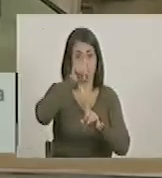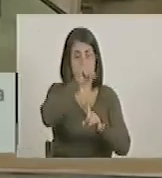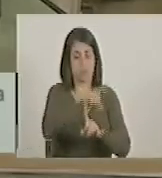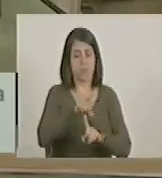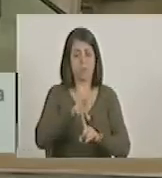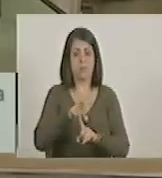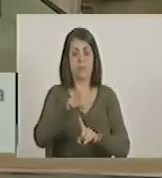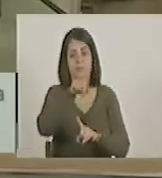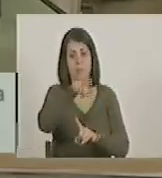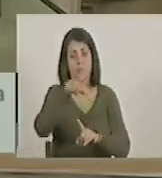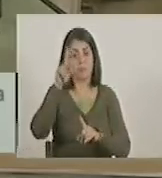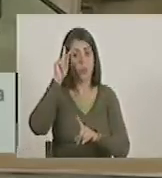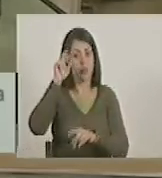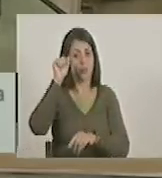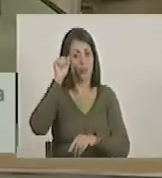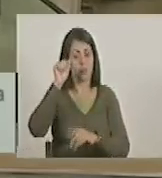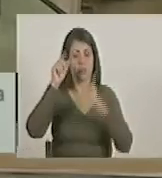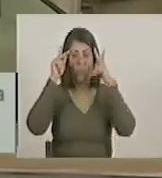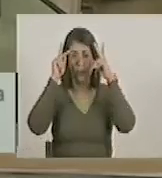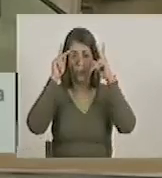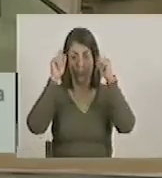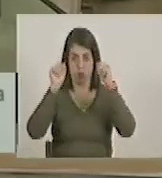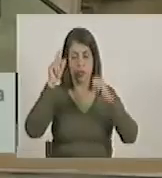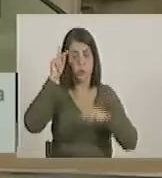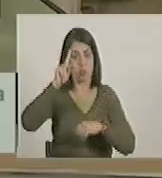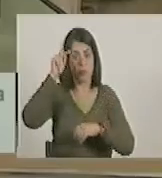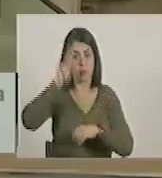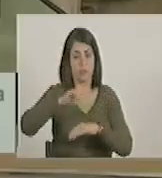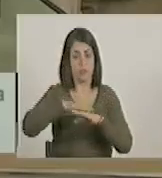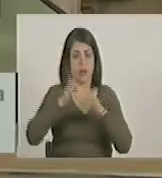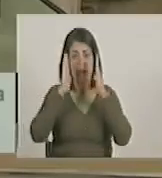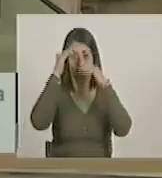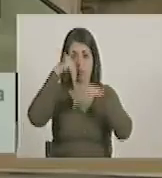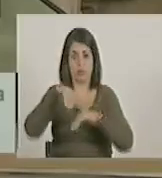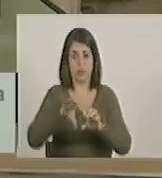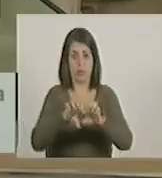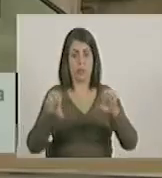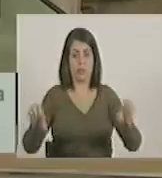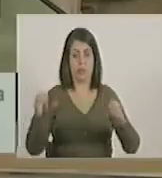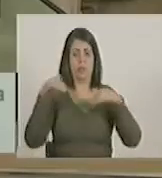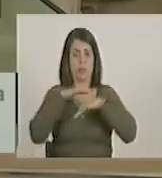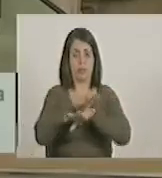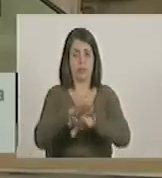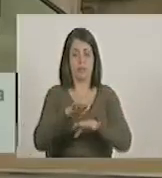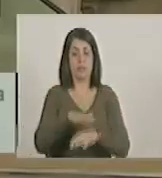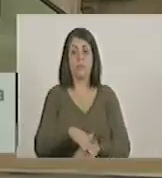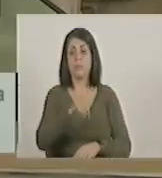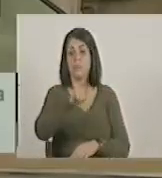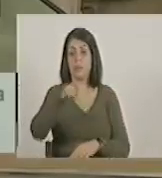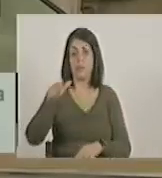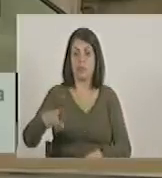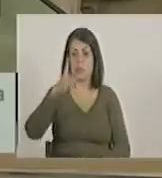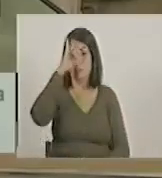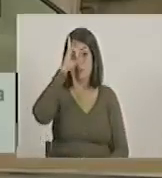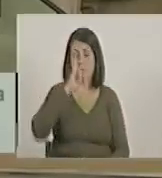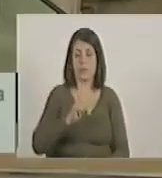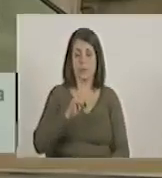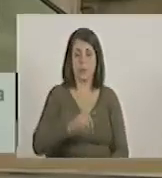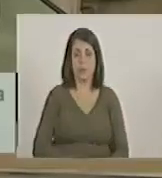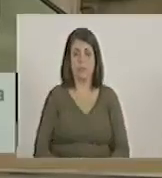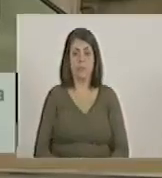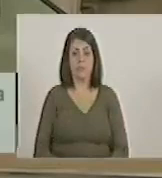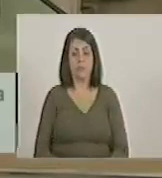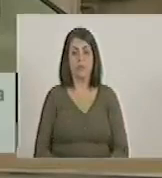los, las docentes y demás profesionales en materia de atención educativa integral a las personas con